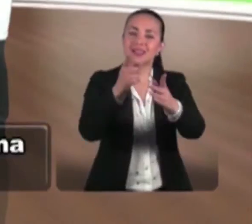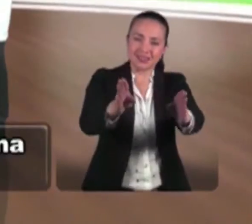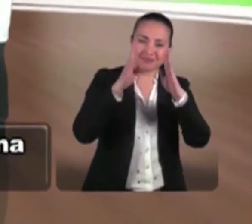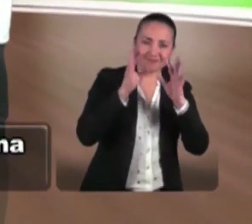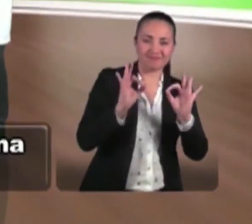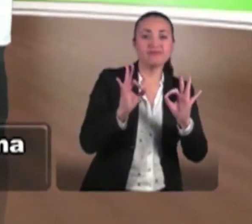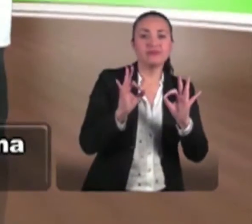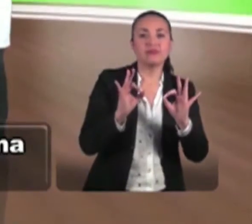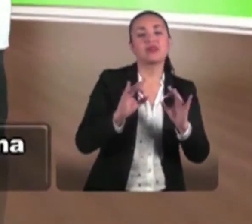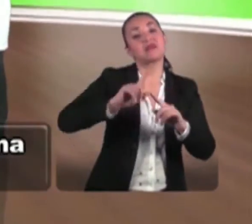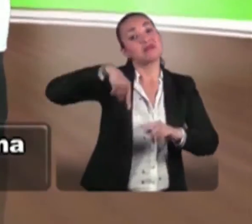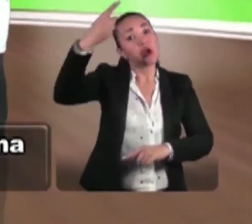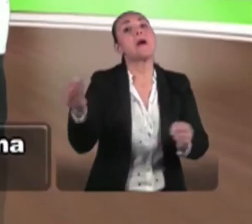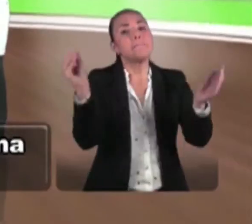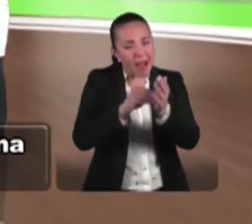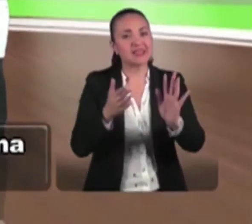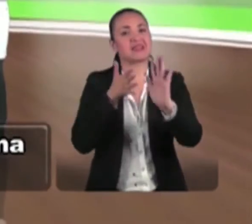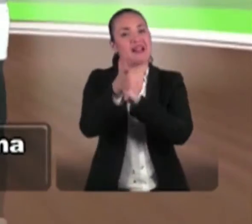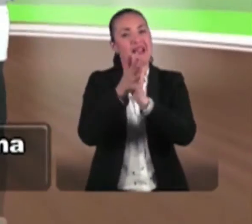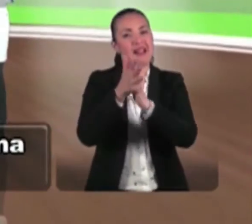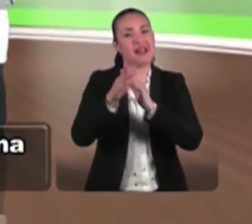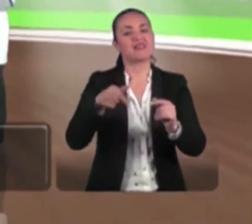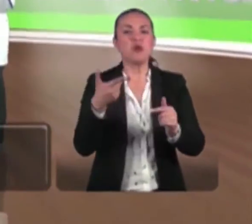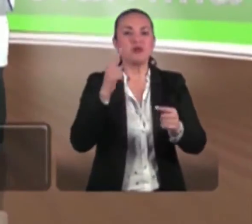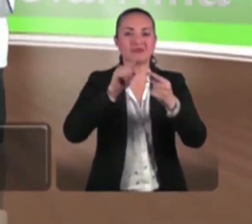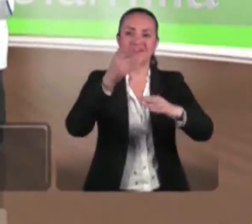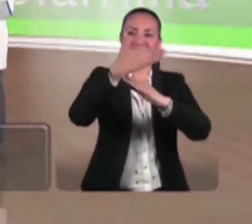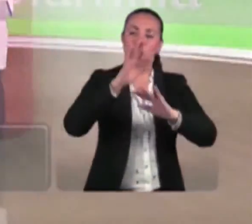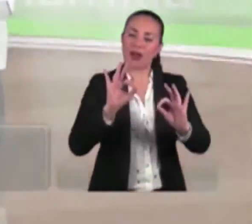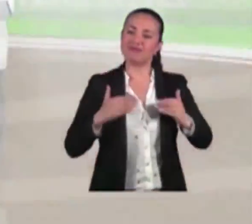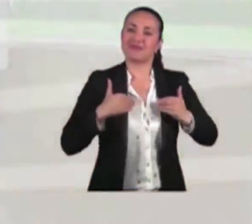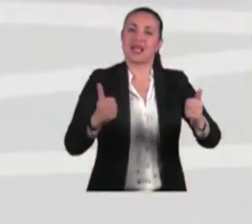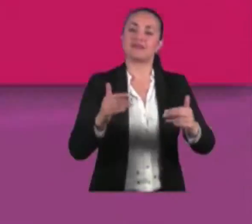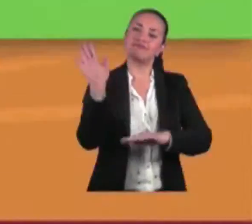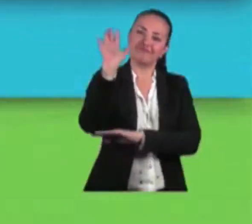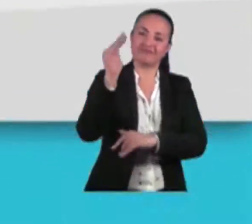Gracias por preferirnos. Estaremos con ustedes en una próxima emisión de ProFamilia en Sala. Hasta pronto.